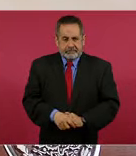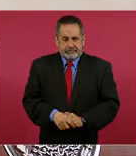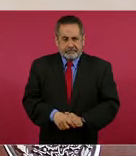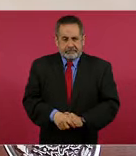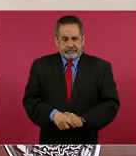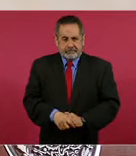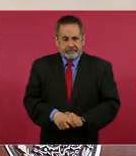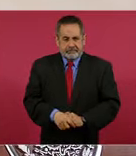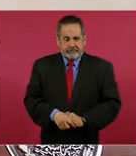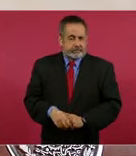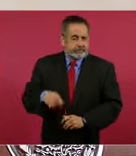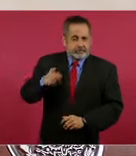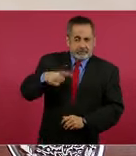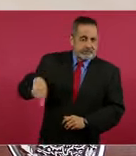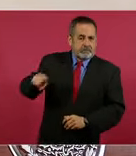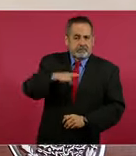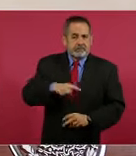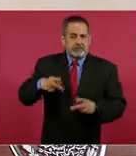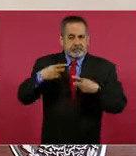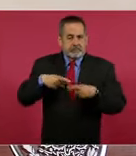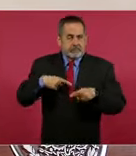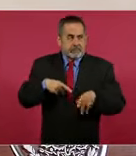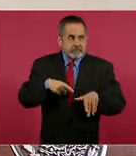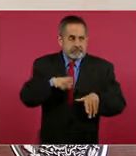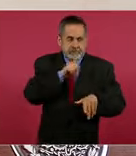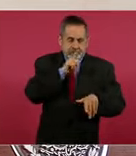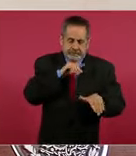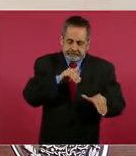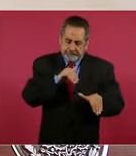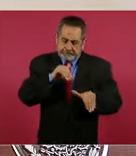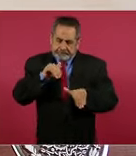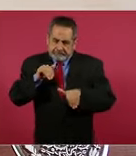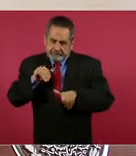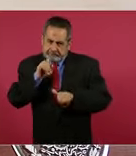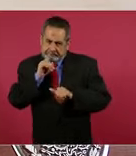se abstiene, se inhibe